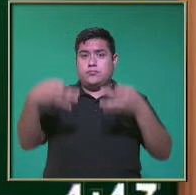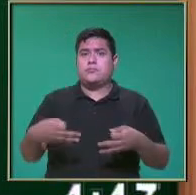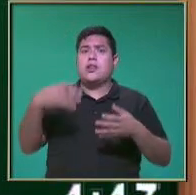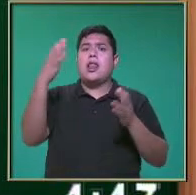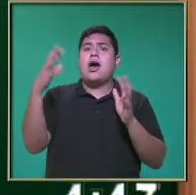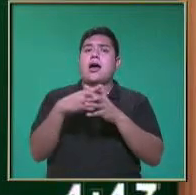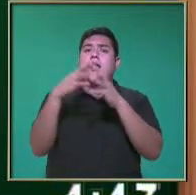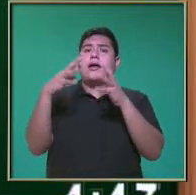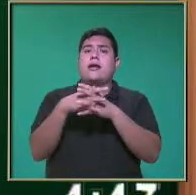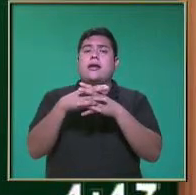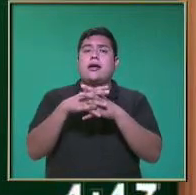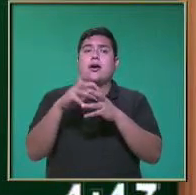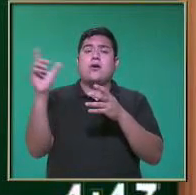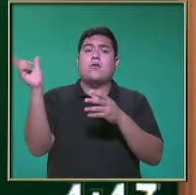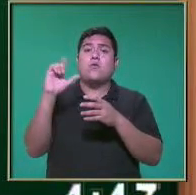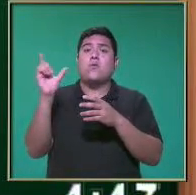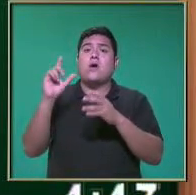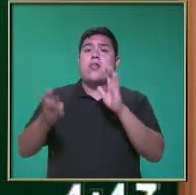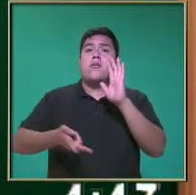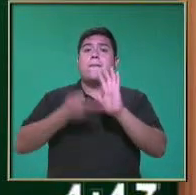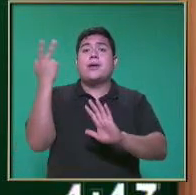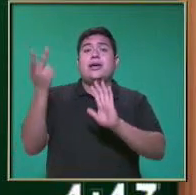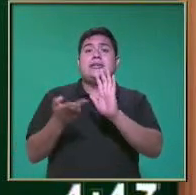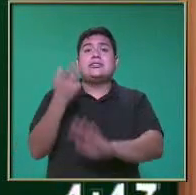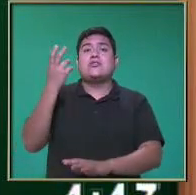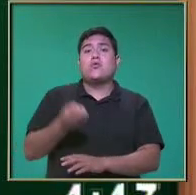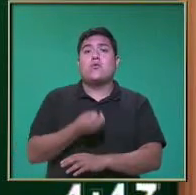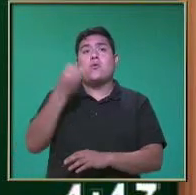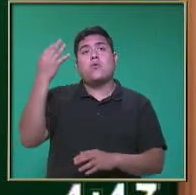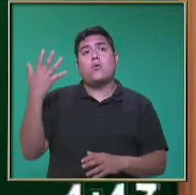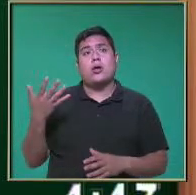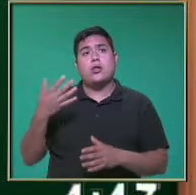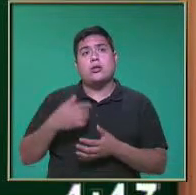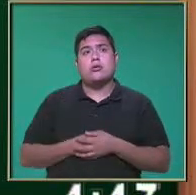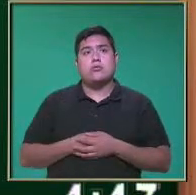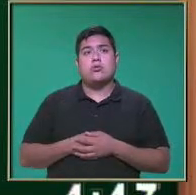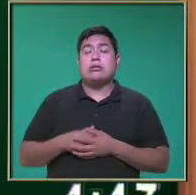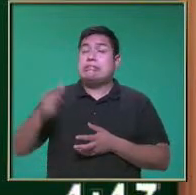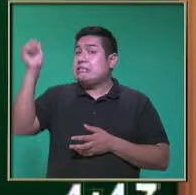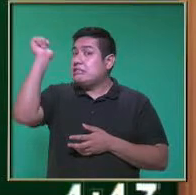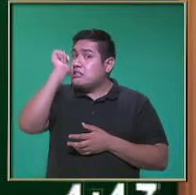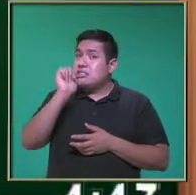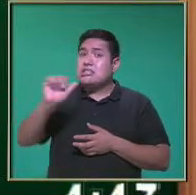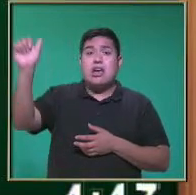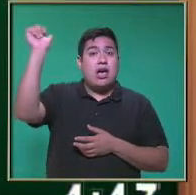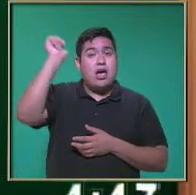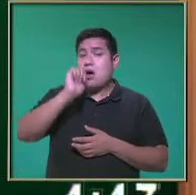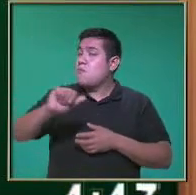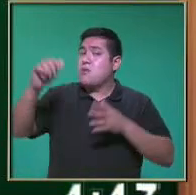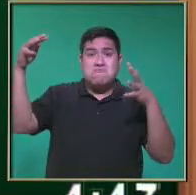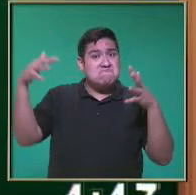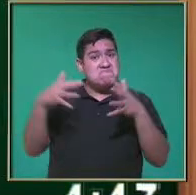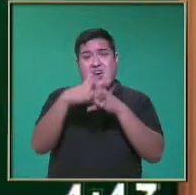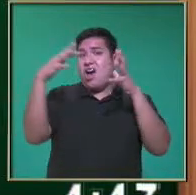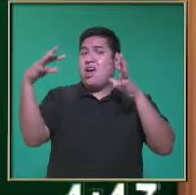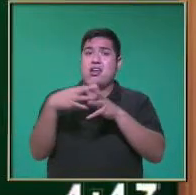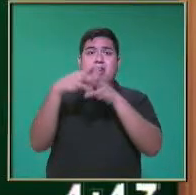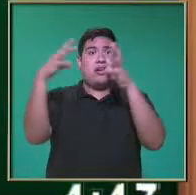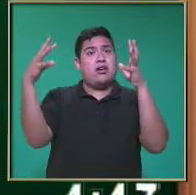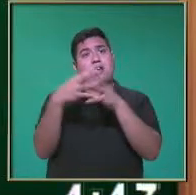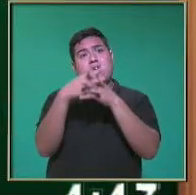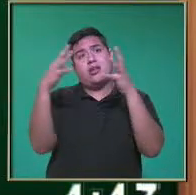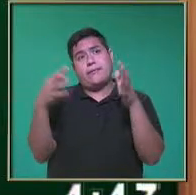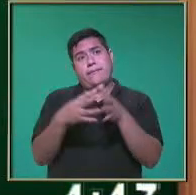remember, in the story says that all the time, the emperor declared the war all the time. El emperador declaraba la guerra todo el